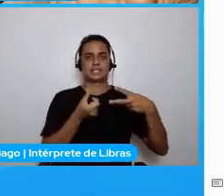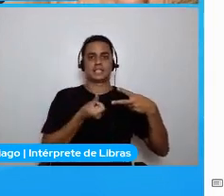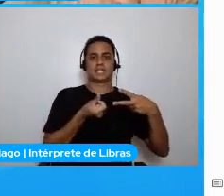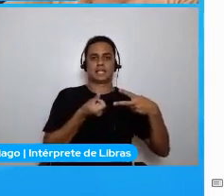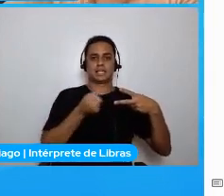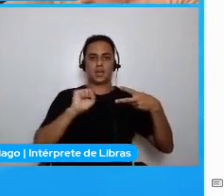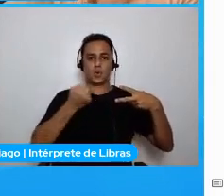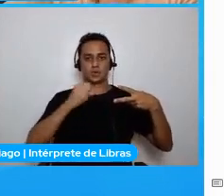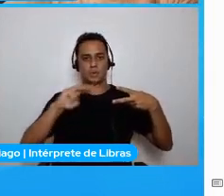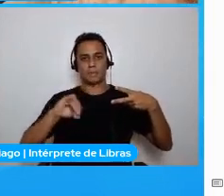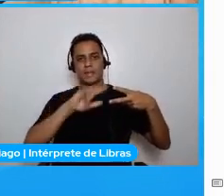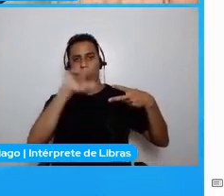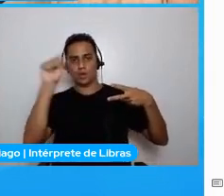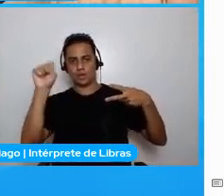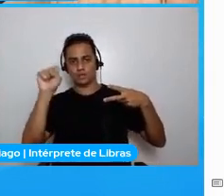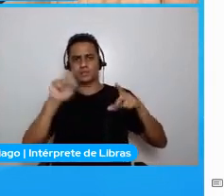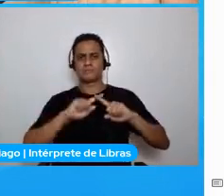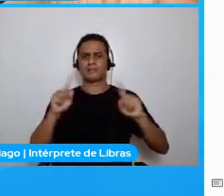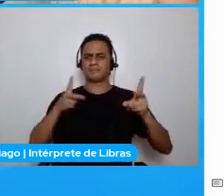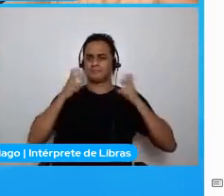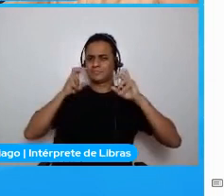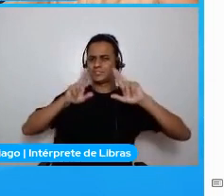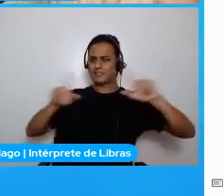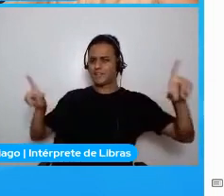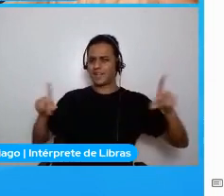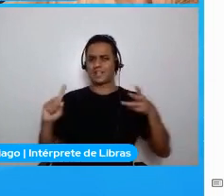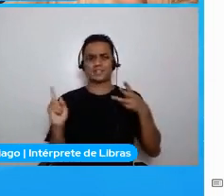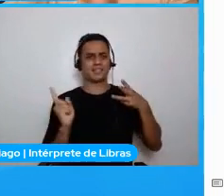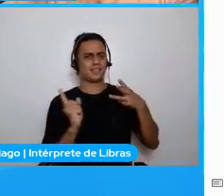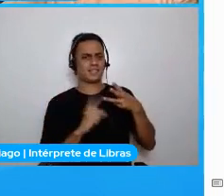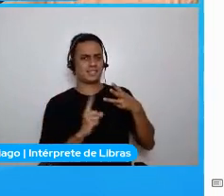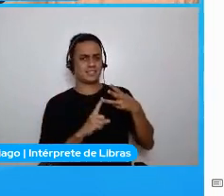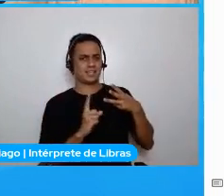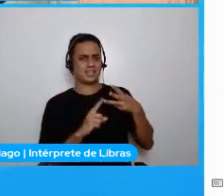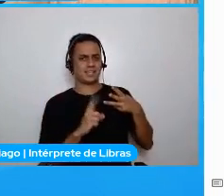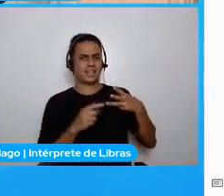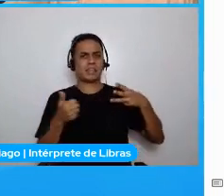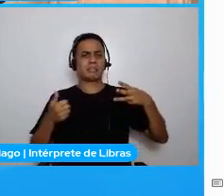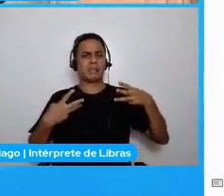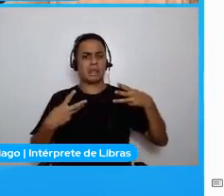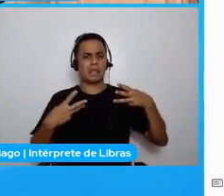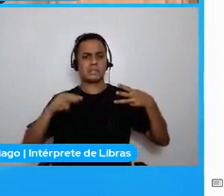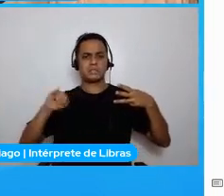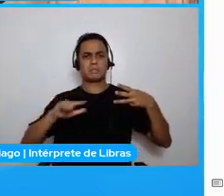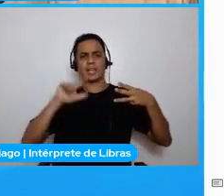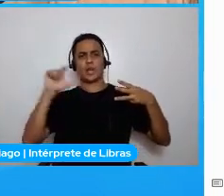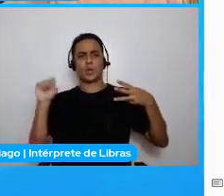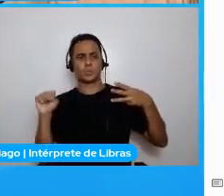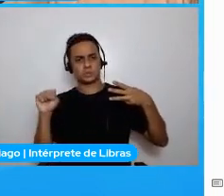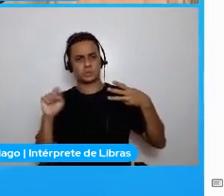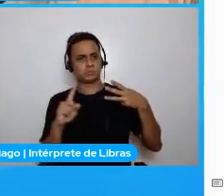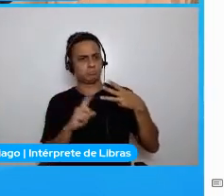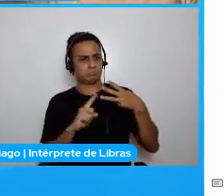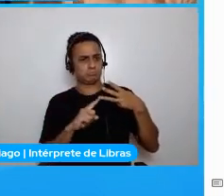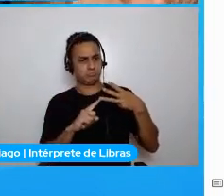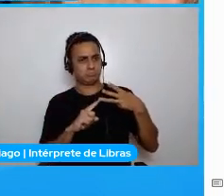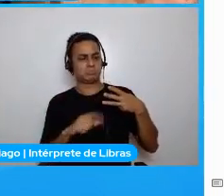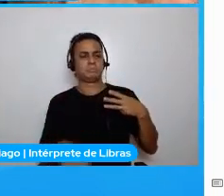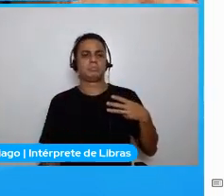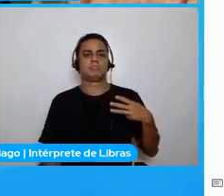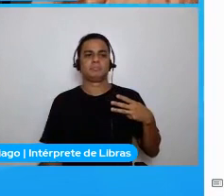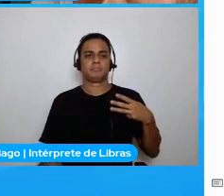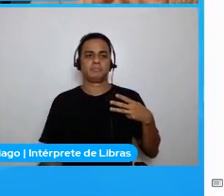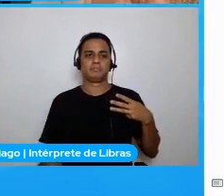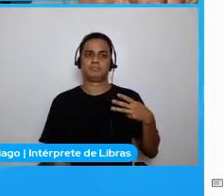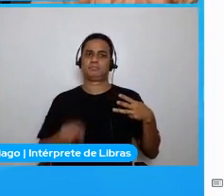atención es la diferencia con la tercera, es de 13 millones de la inversión. Entonces, eso, como